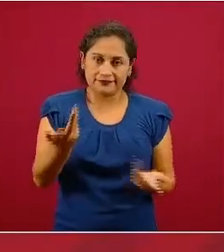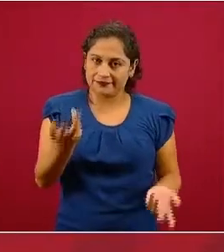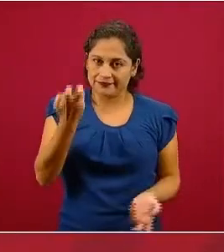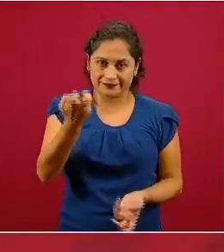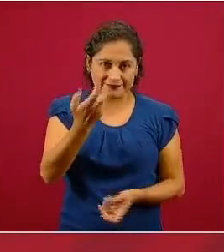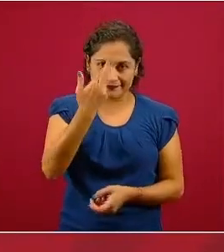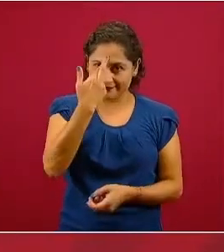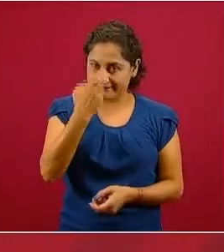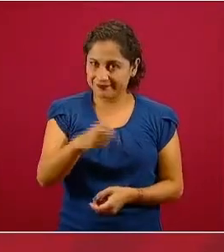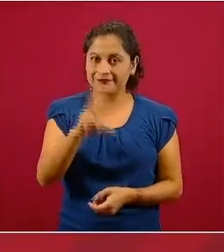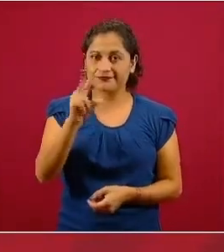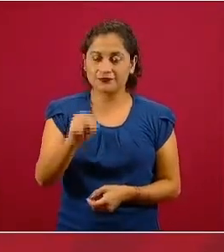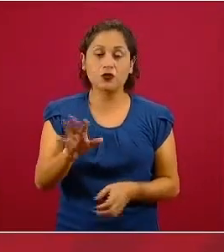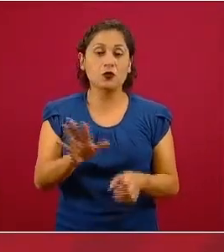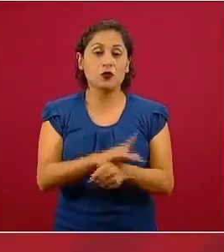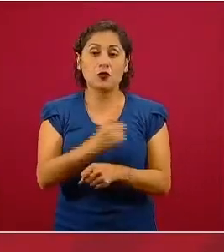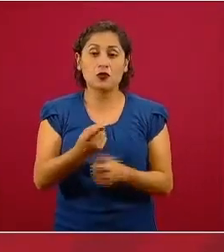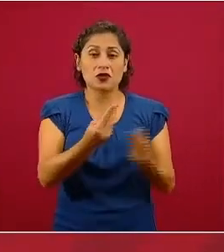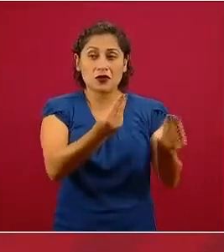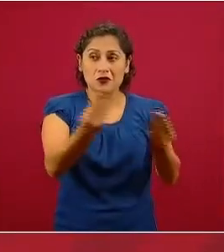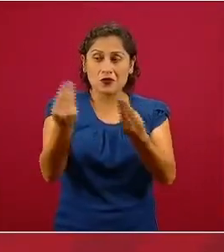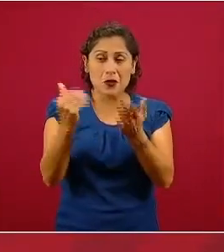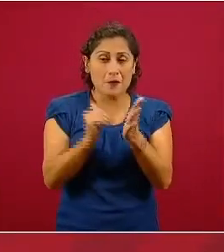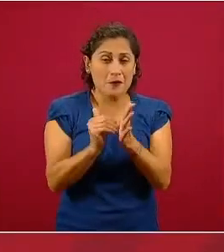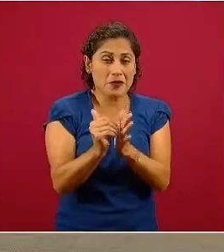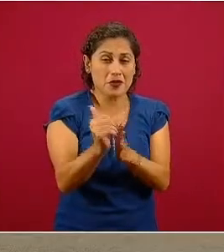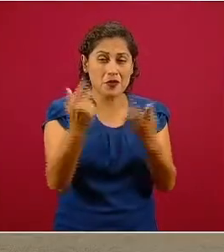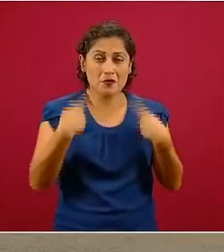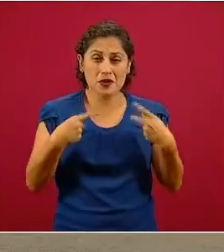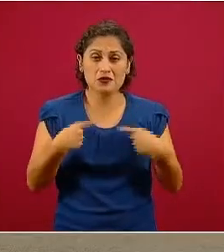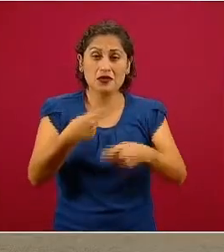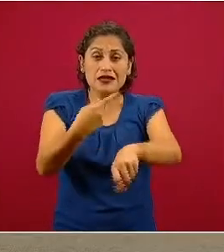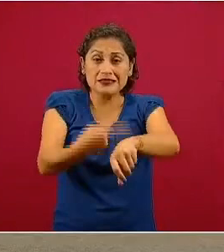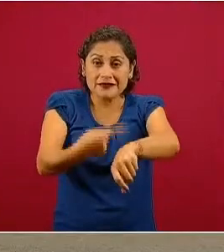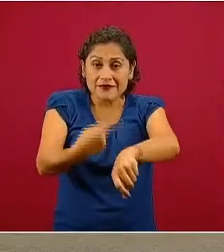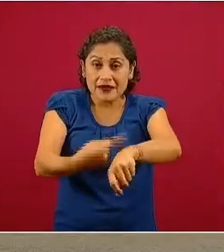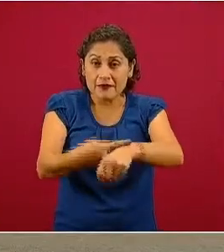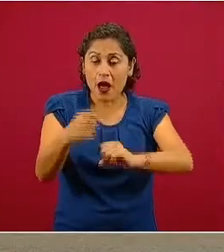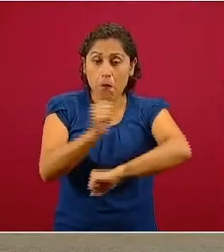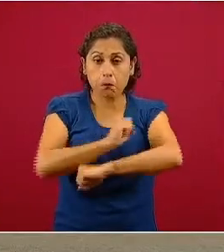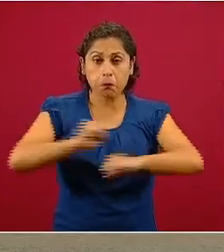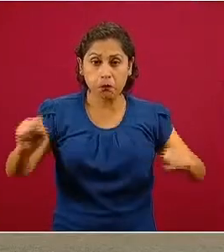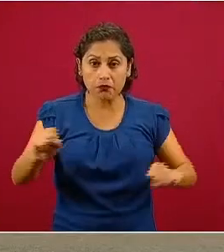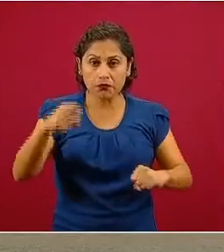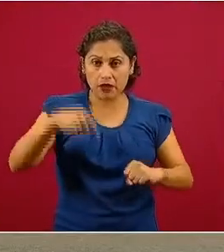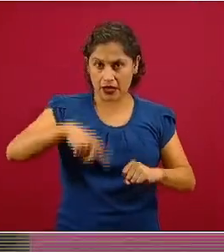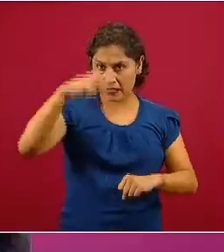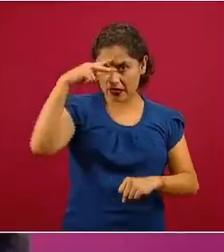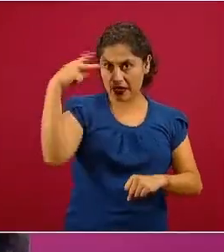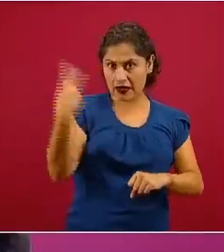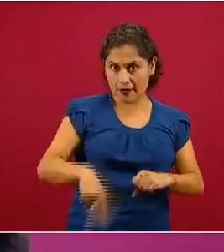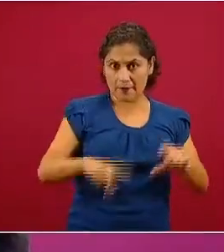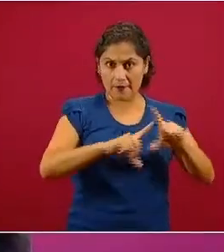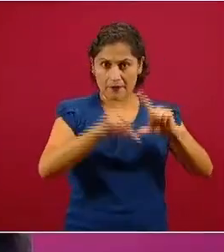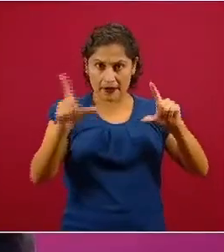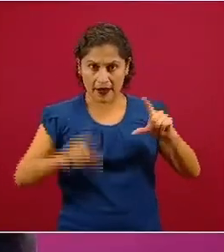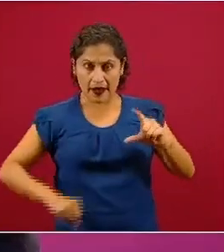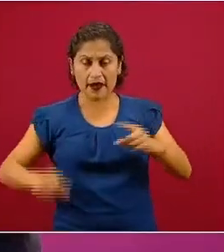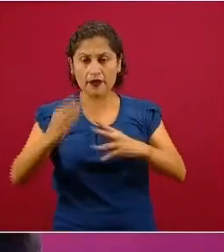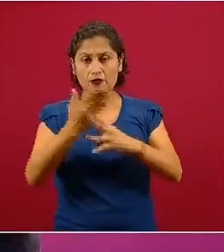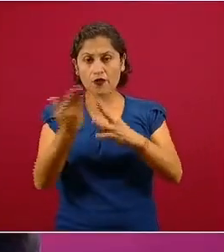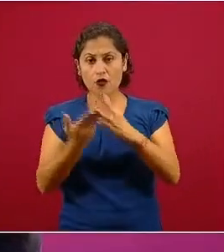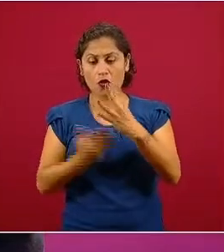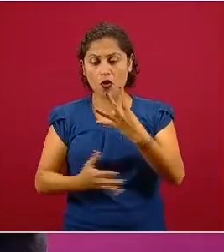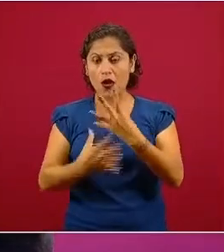de millones de personas que padecen obesidad en México. Tres cuartas partes de la